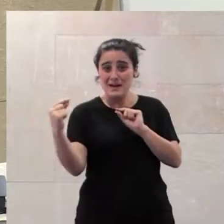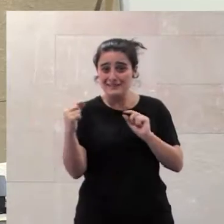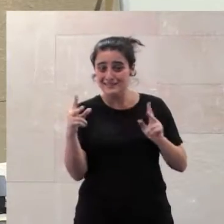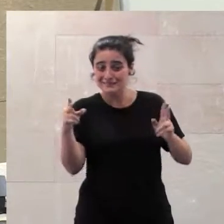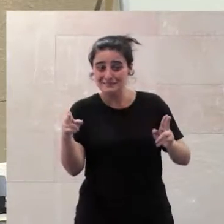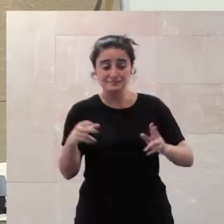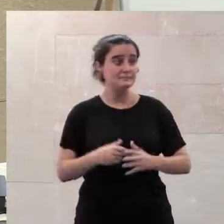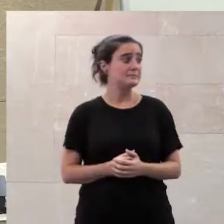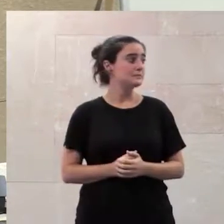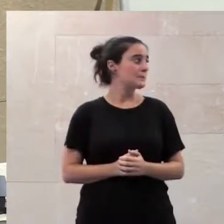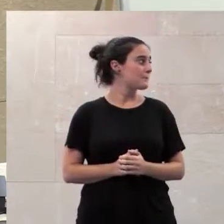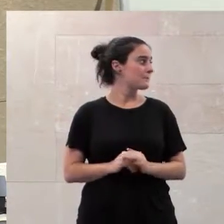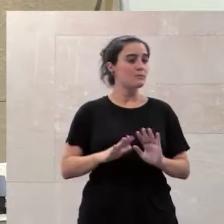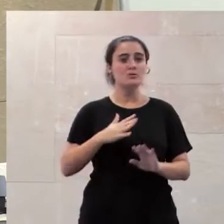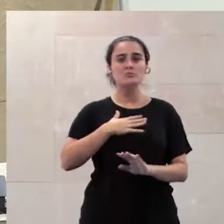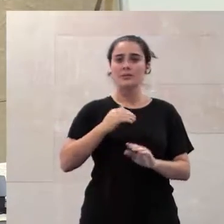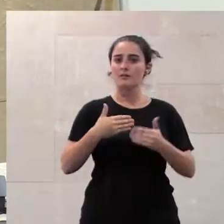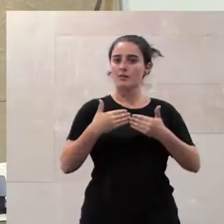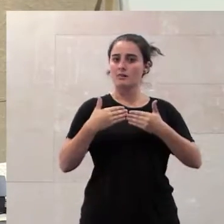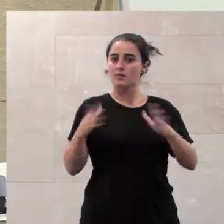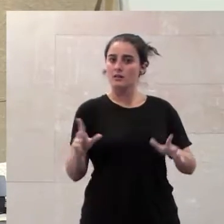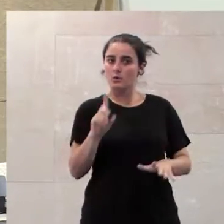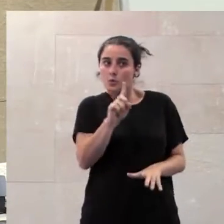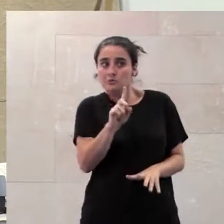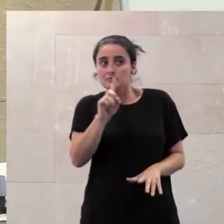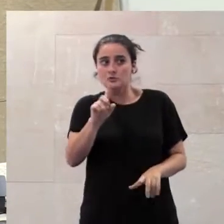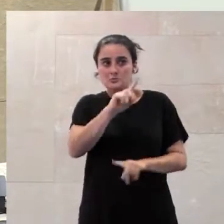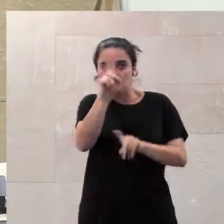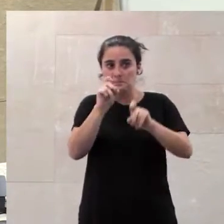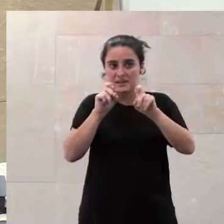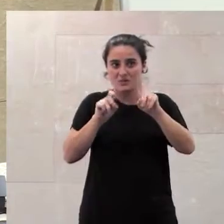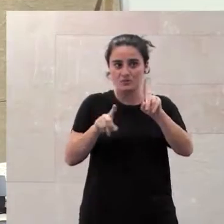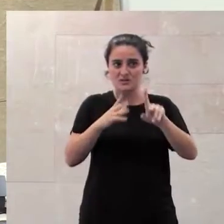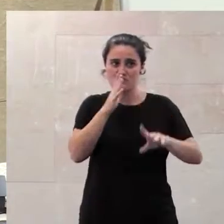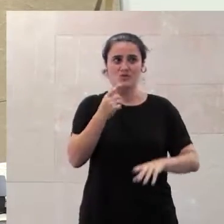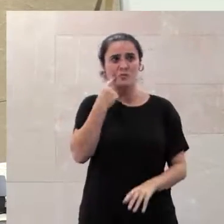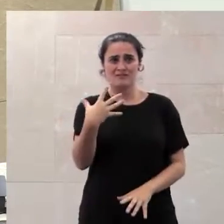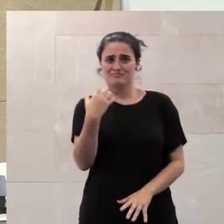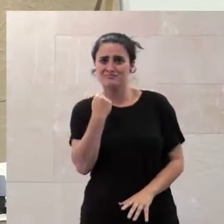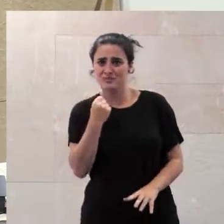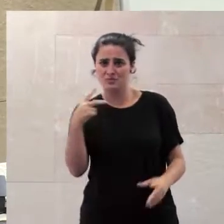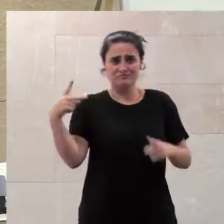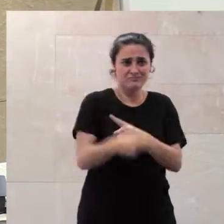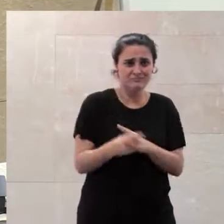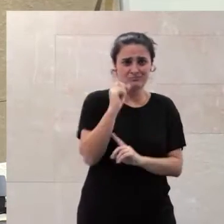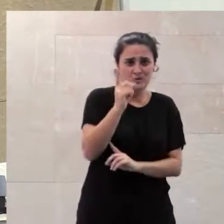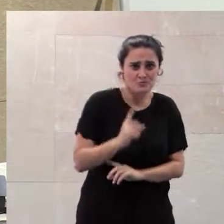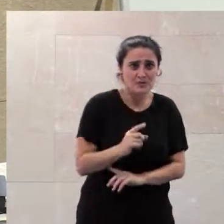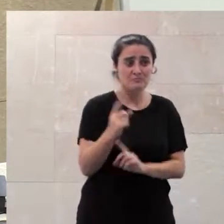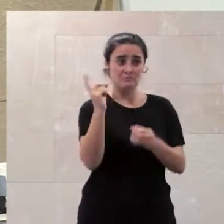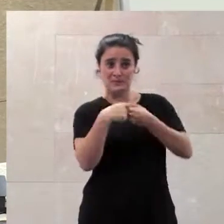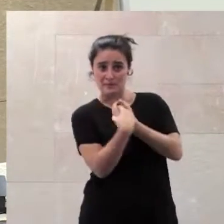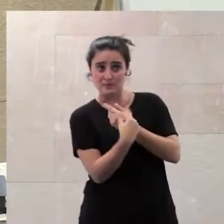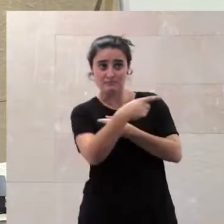bueno, a lo mejor abrimos para una o dos preguntas para no al menos coartar o no vetar la posibilidad de que alguien